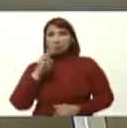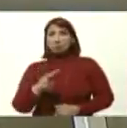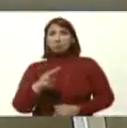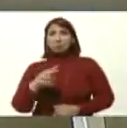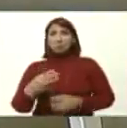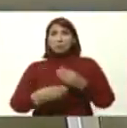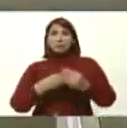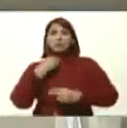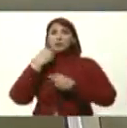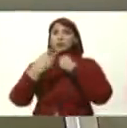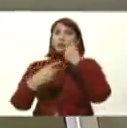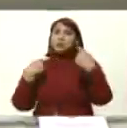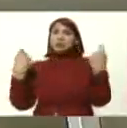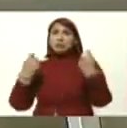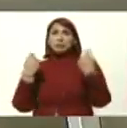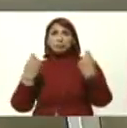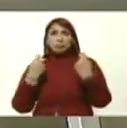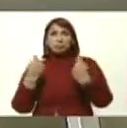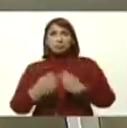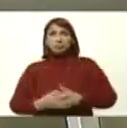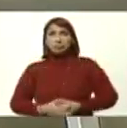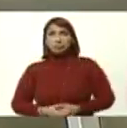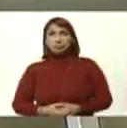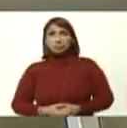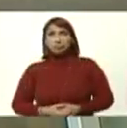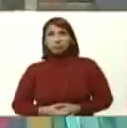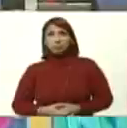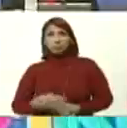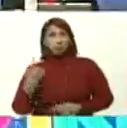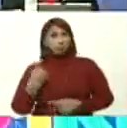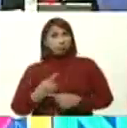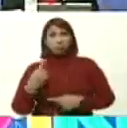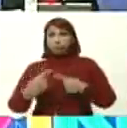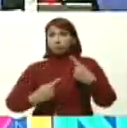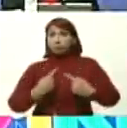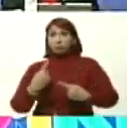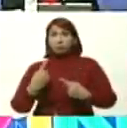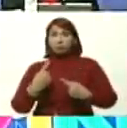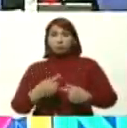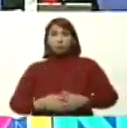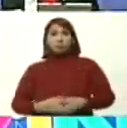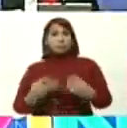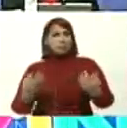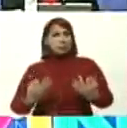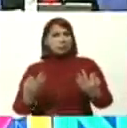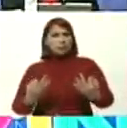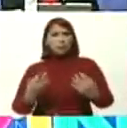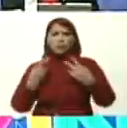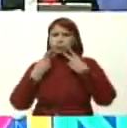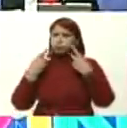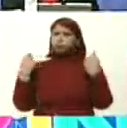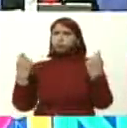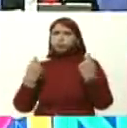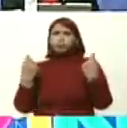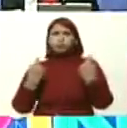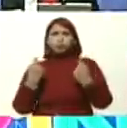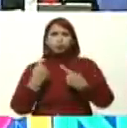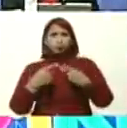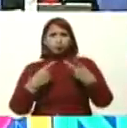vocería. Tiene que estar cada dos días. Ruedita de prensa, acto,